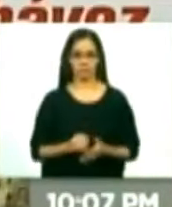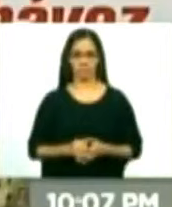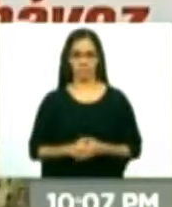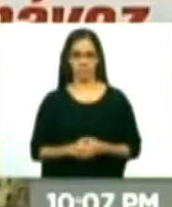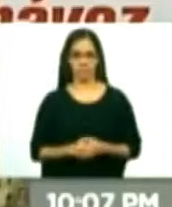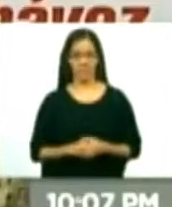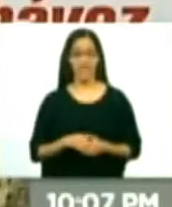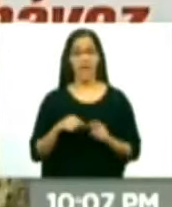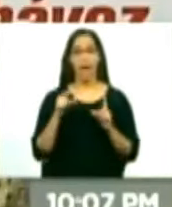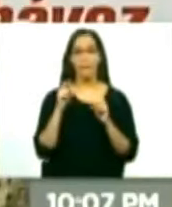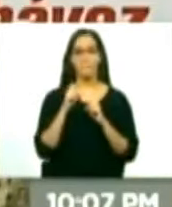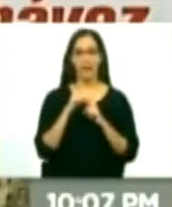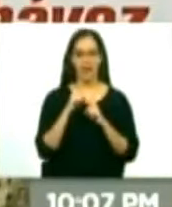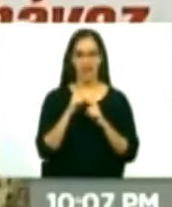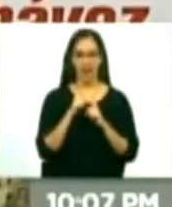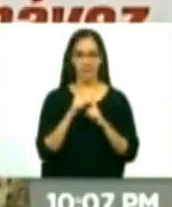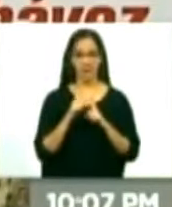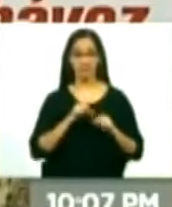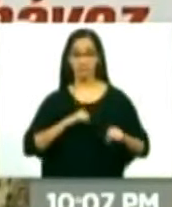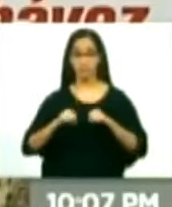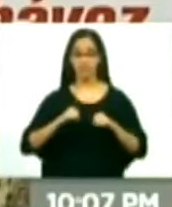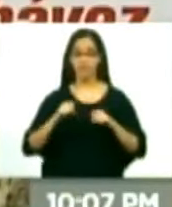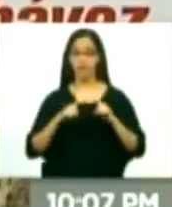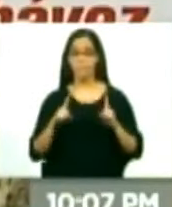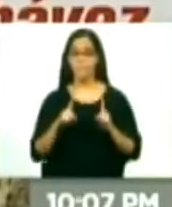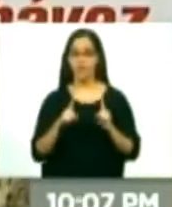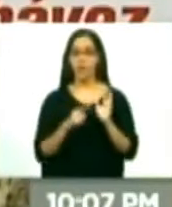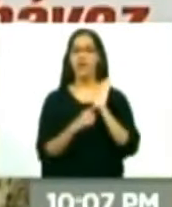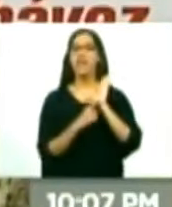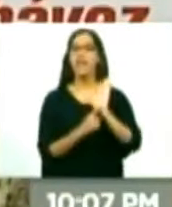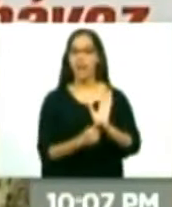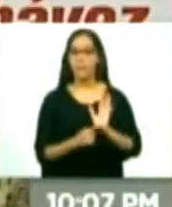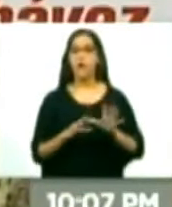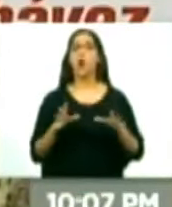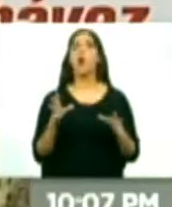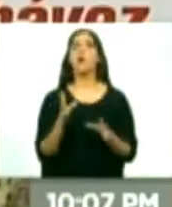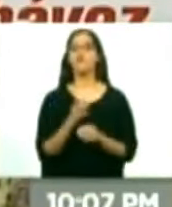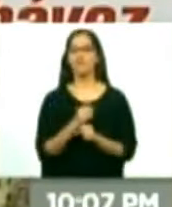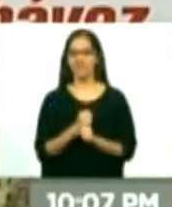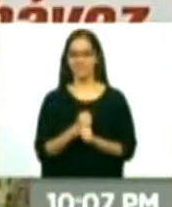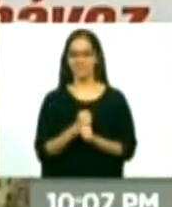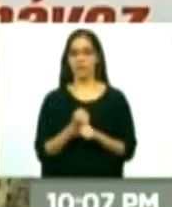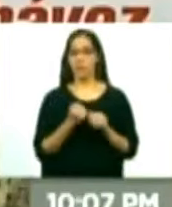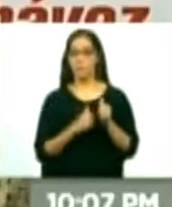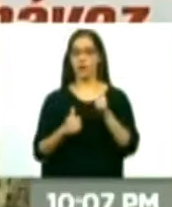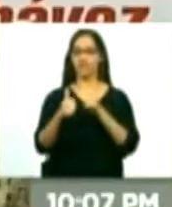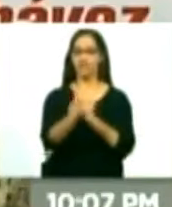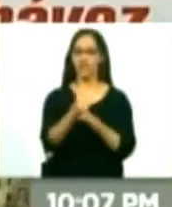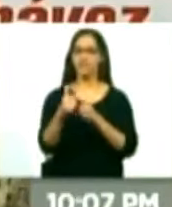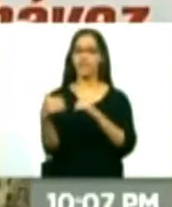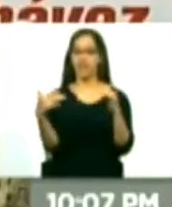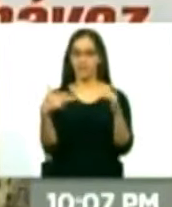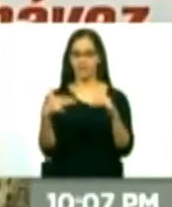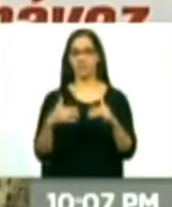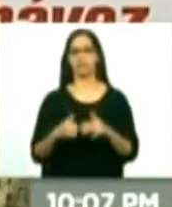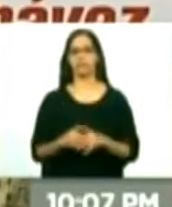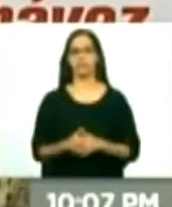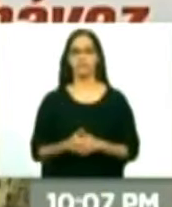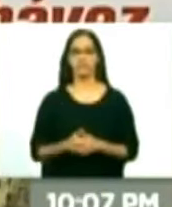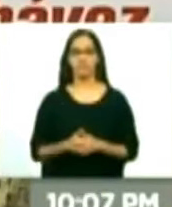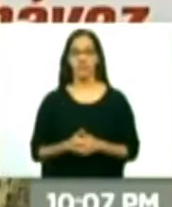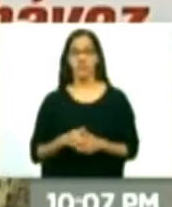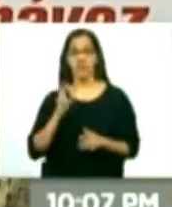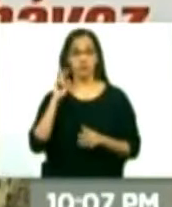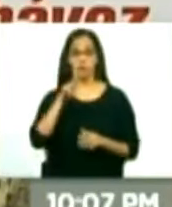La palabra motiva, pero el ejemplo convence. Ponerse al frente de las batallas. Y si